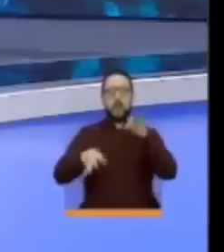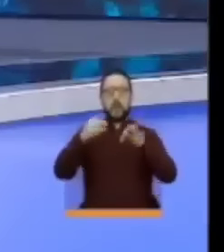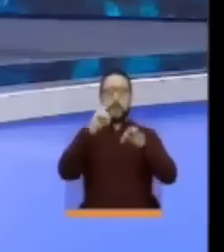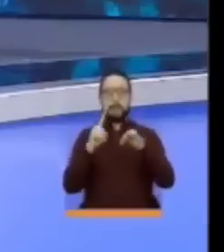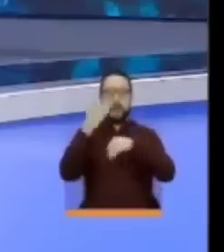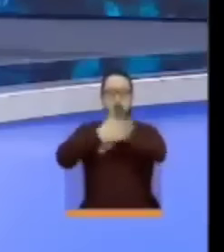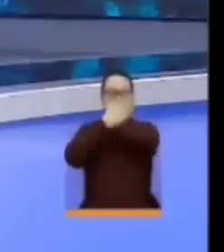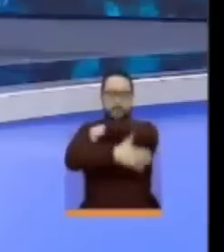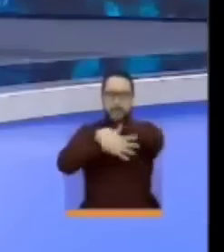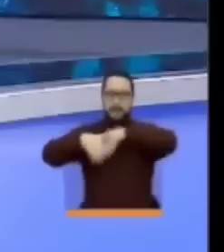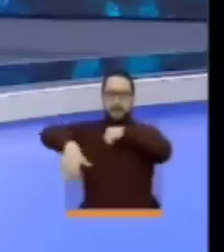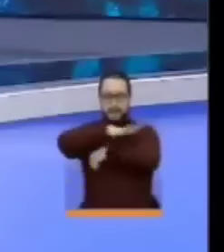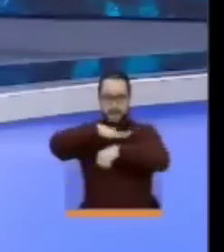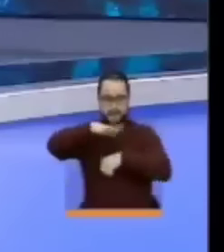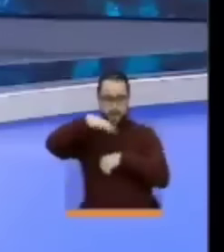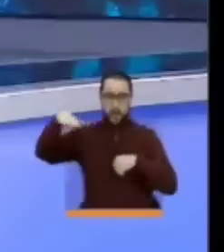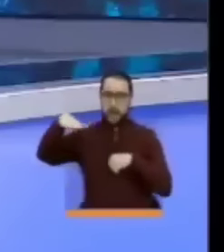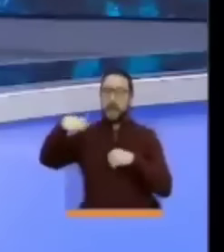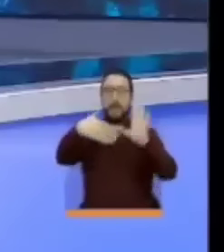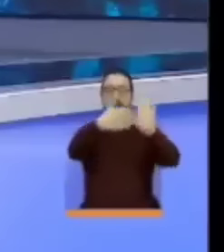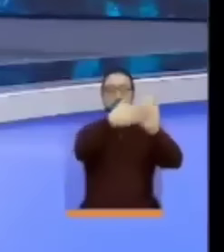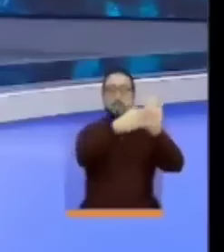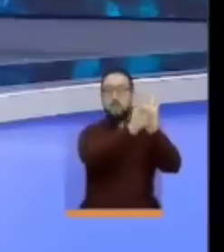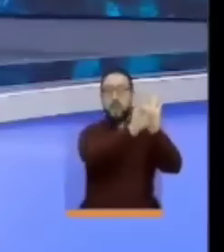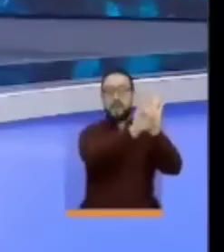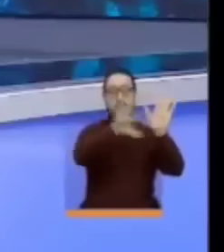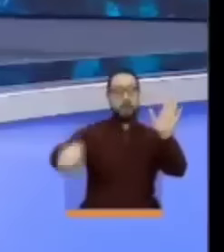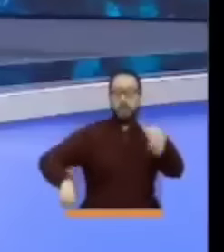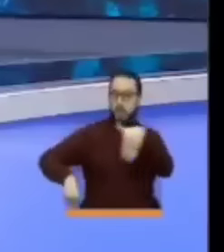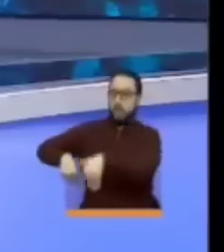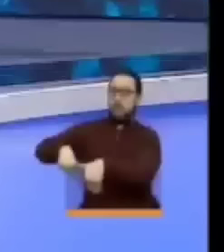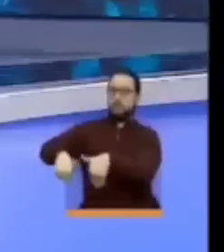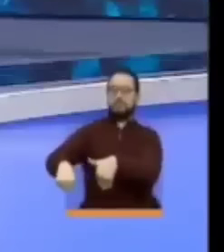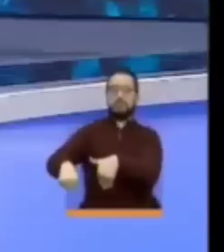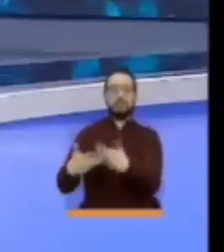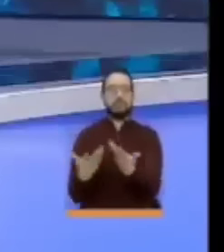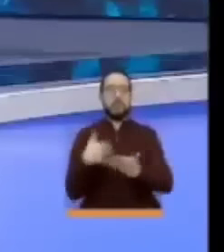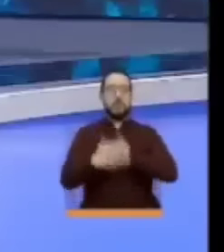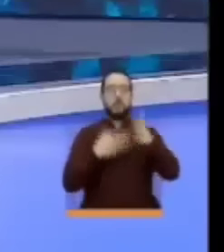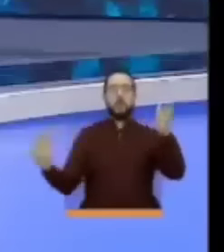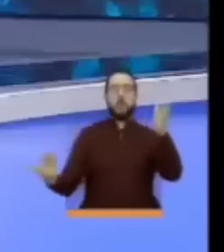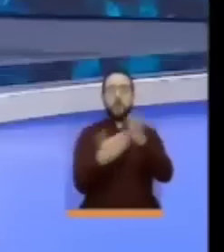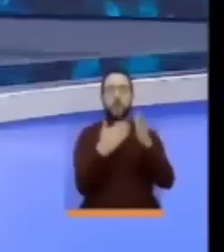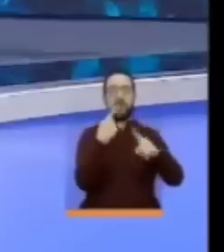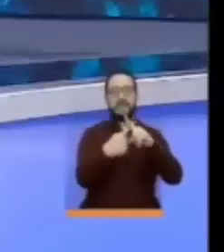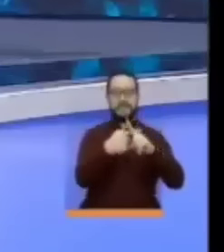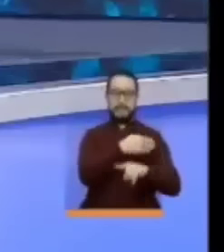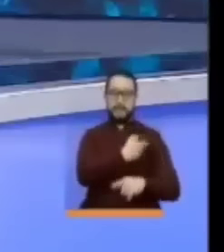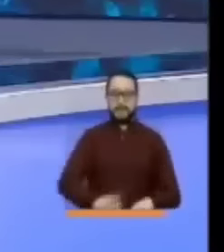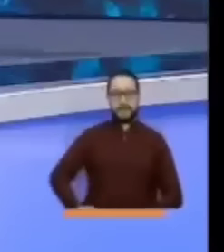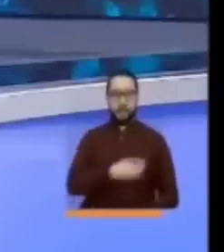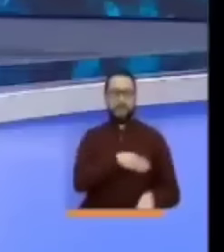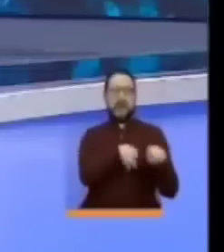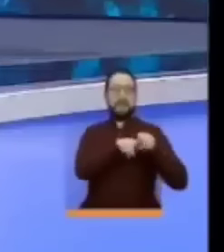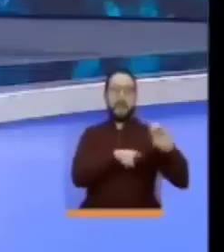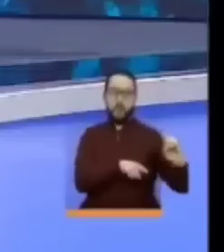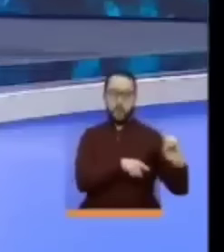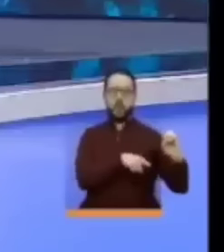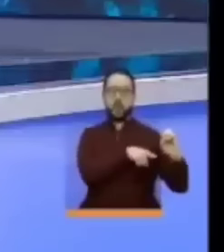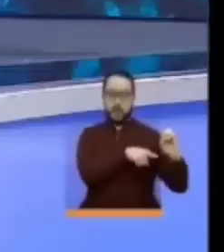de Antioquia habría engavetado pruebas dentro del proceso contra Santiago Uribe Vélez, hermano del expresidente Álvaro Uribe, por la